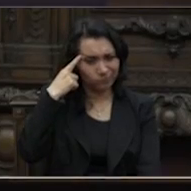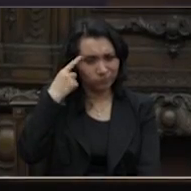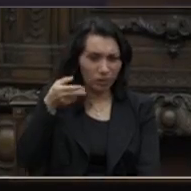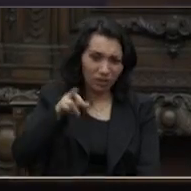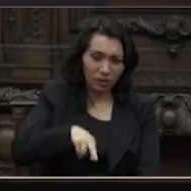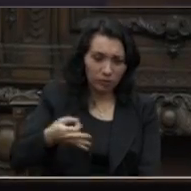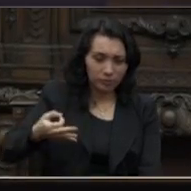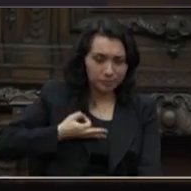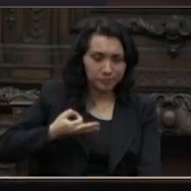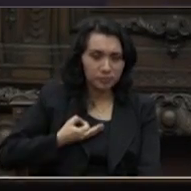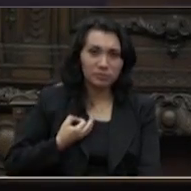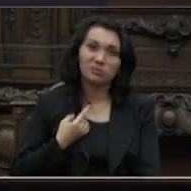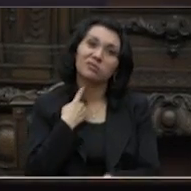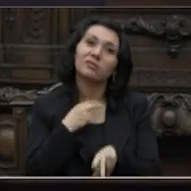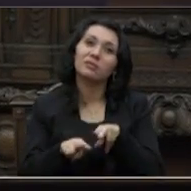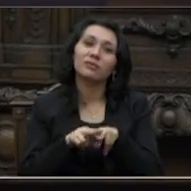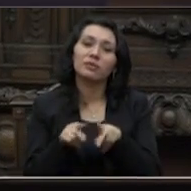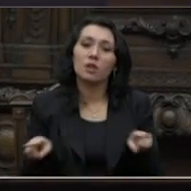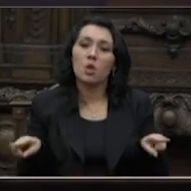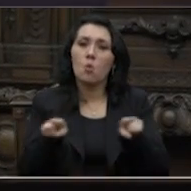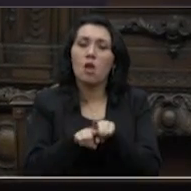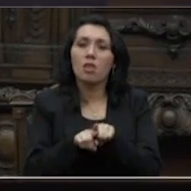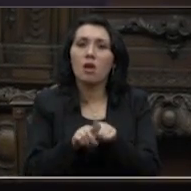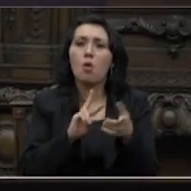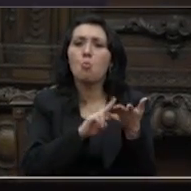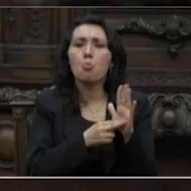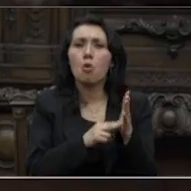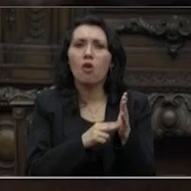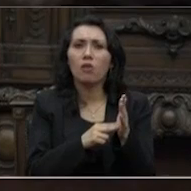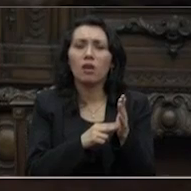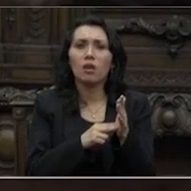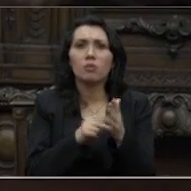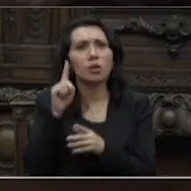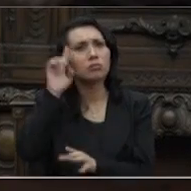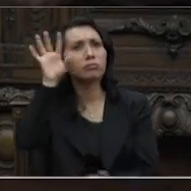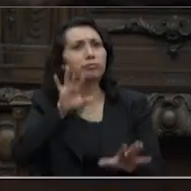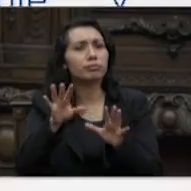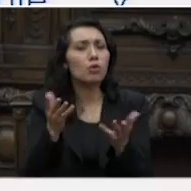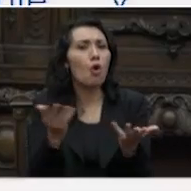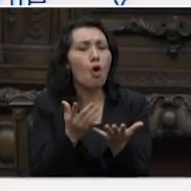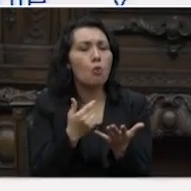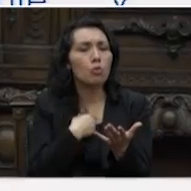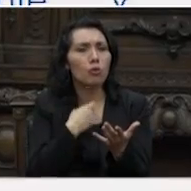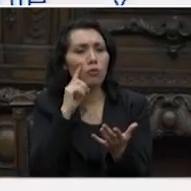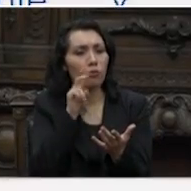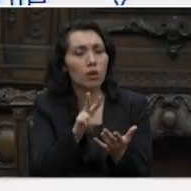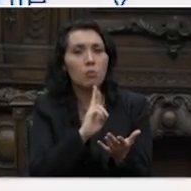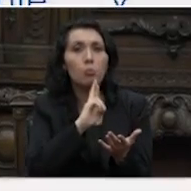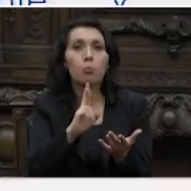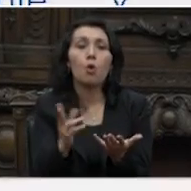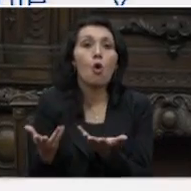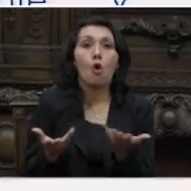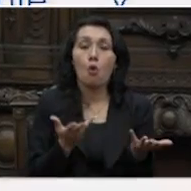nuevo, que es lo que hace la igualdad, el problema ontológico de cómo vemos o cómo respondemos al tema